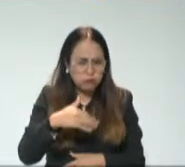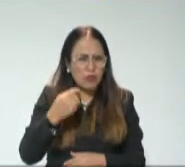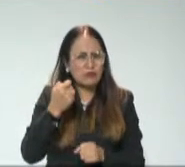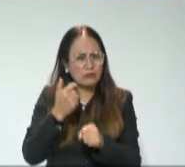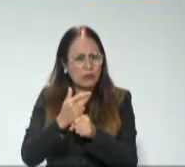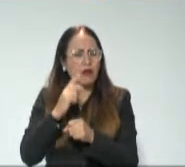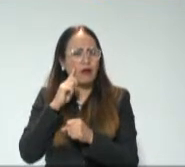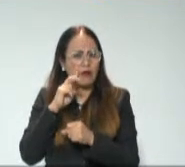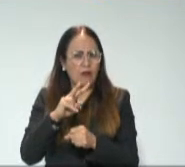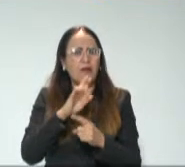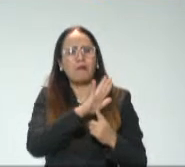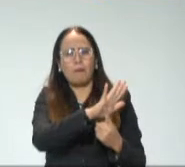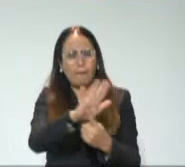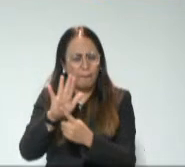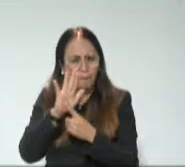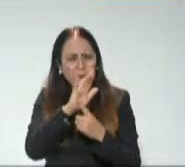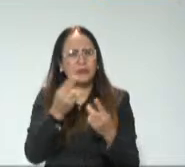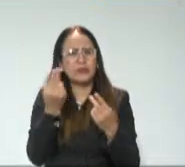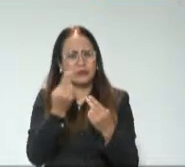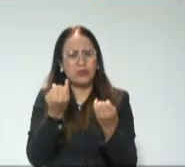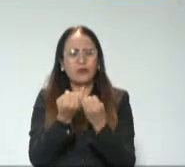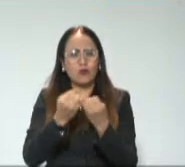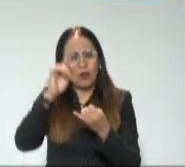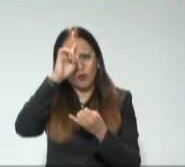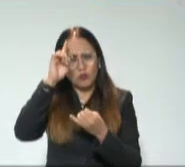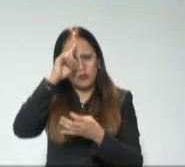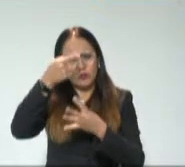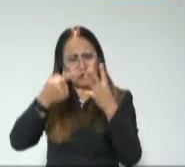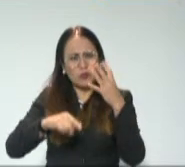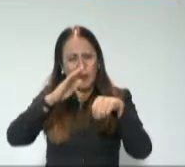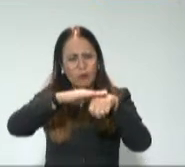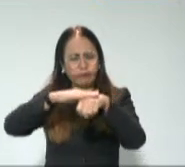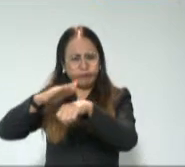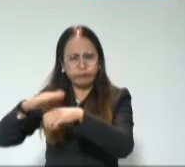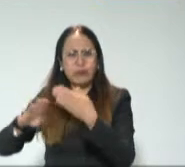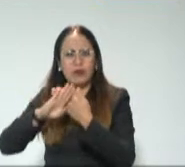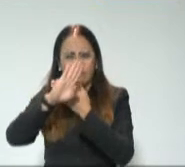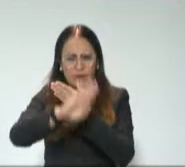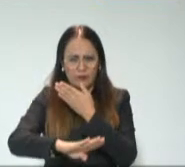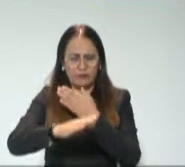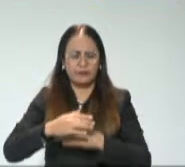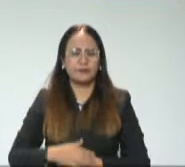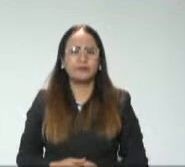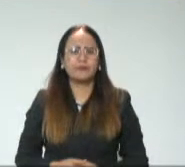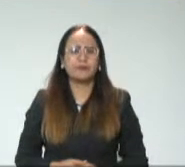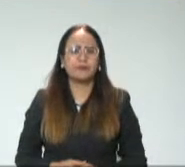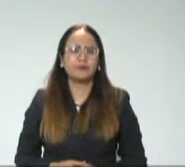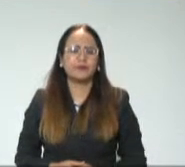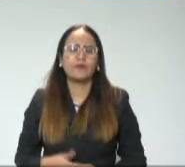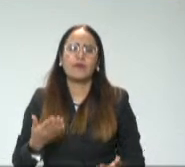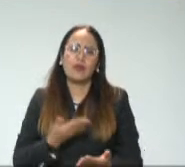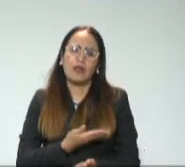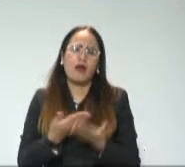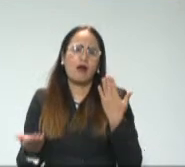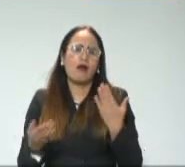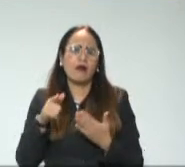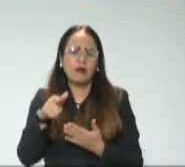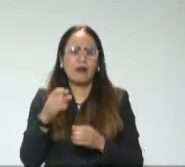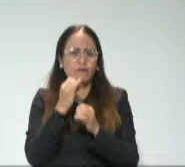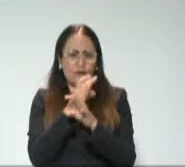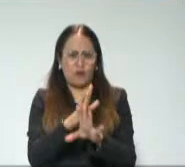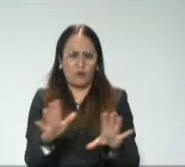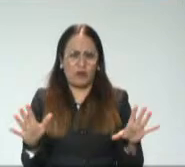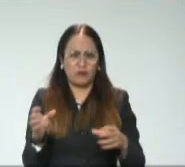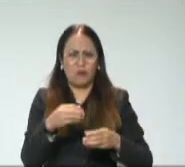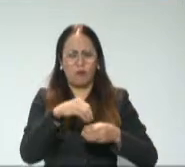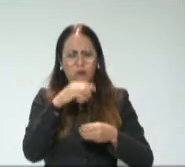la toma de las medidas que en un momento dado permitan también prevenir a la población existe una tendencia a retener información que